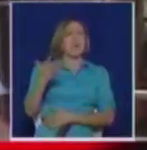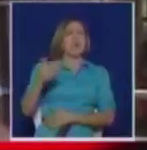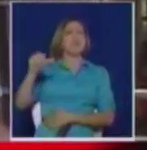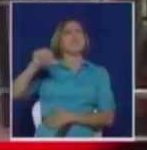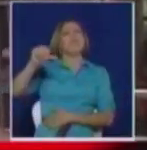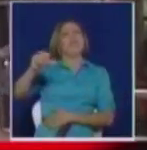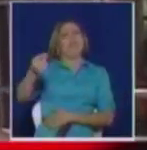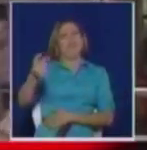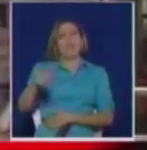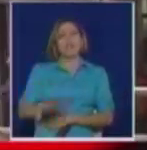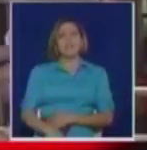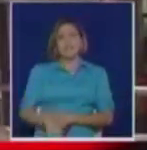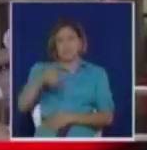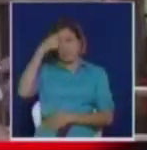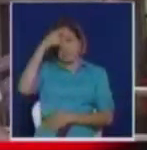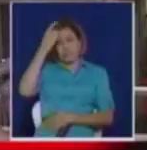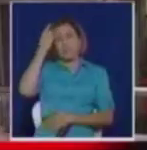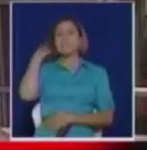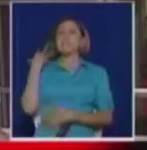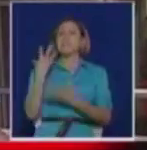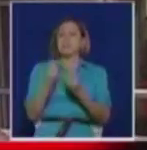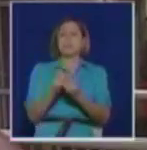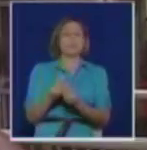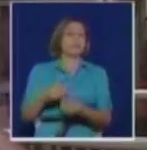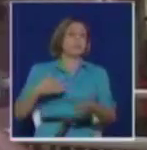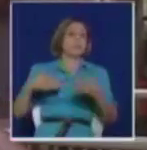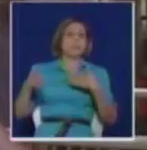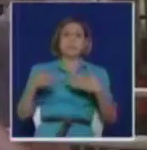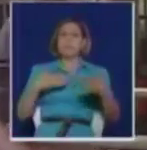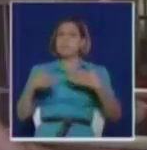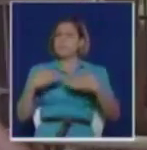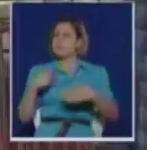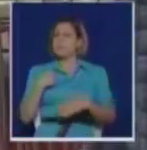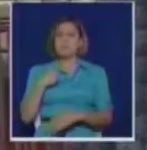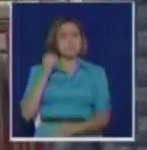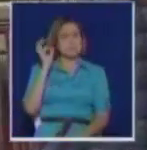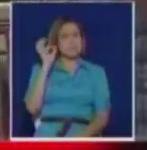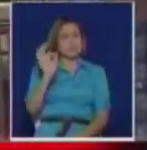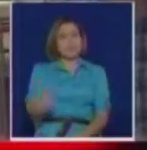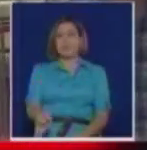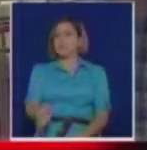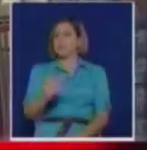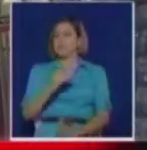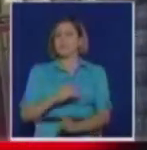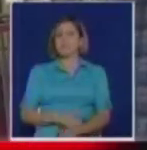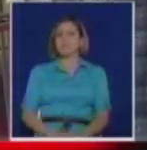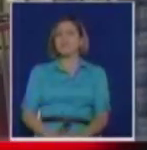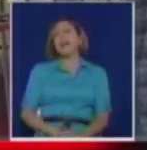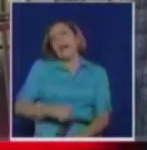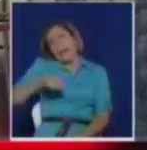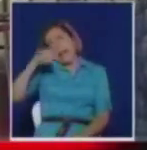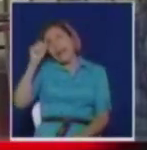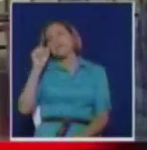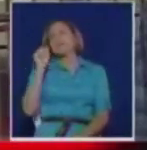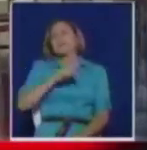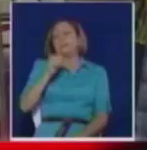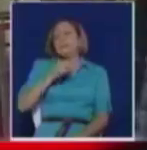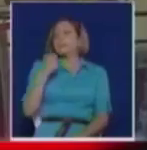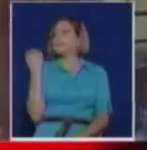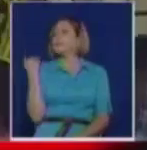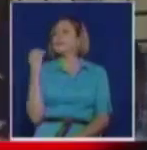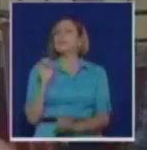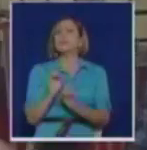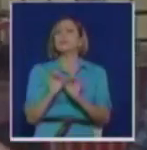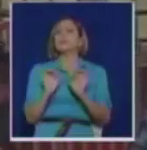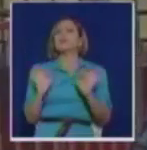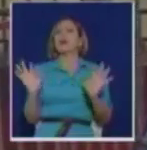malo. Con este equipo que está jugando América, no va a la... Regular para la América, ganamos afortunadamente, pero